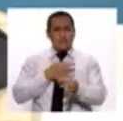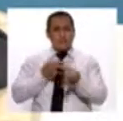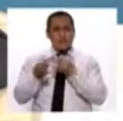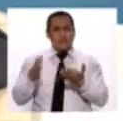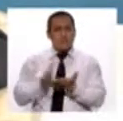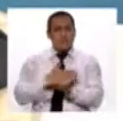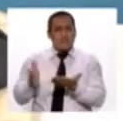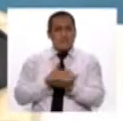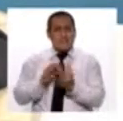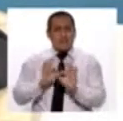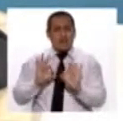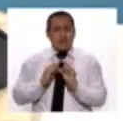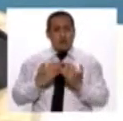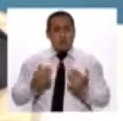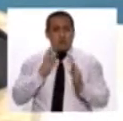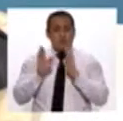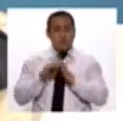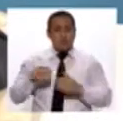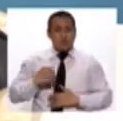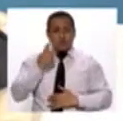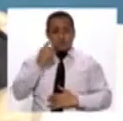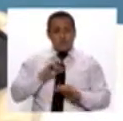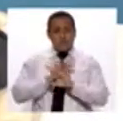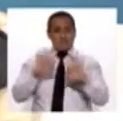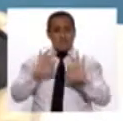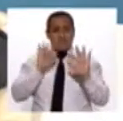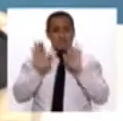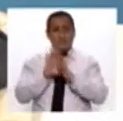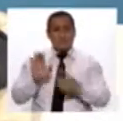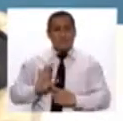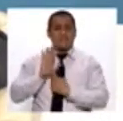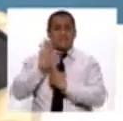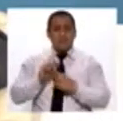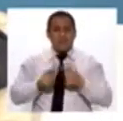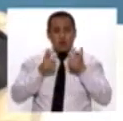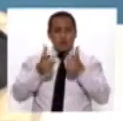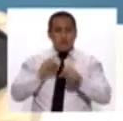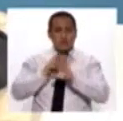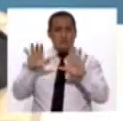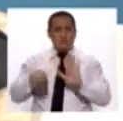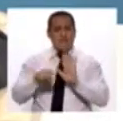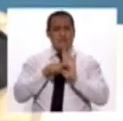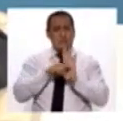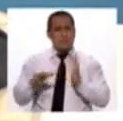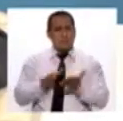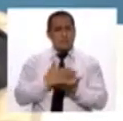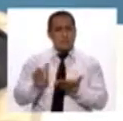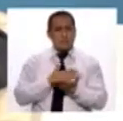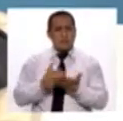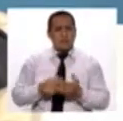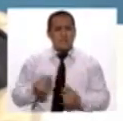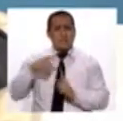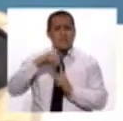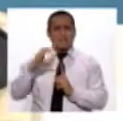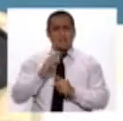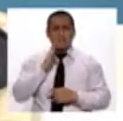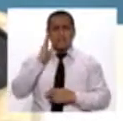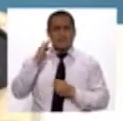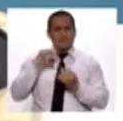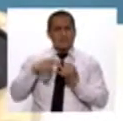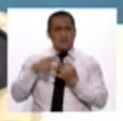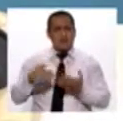no ha habido ningún caso en el cual, o por lo menos no se conoce ningún caso en el cual esta aplicación del control difuso haya sido negativa. El Tribunal Constitucional había establecido una